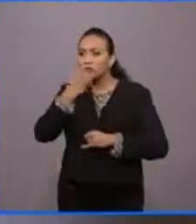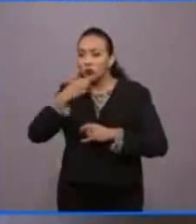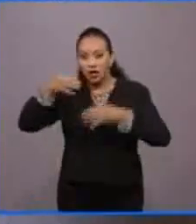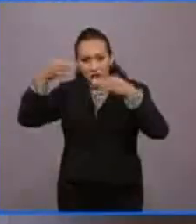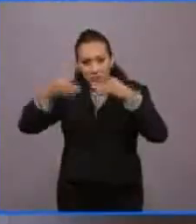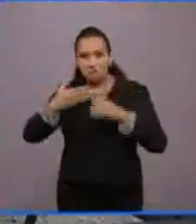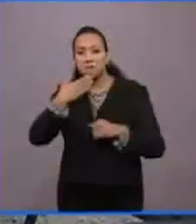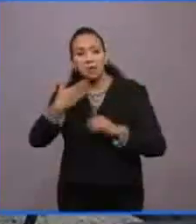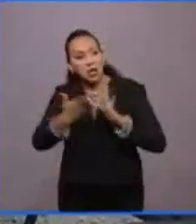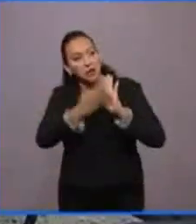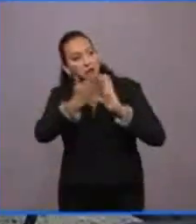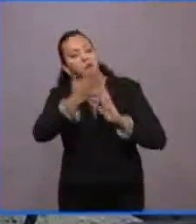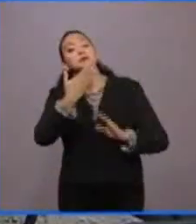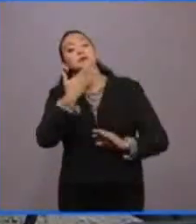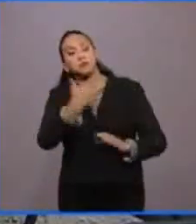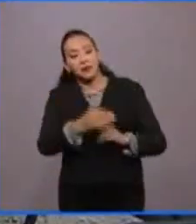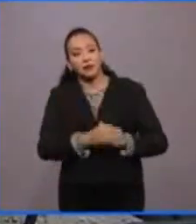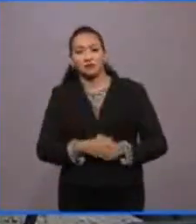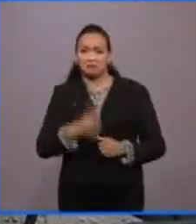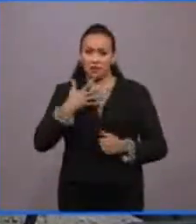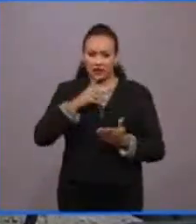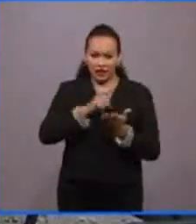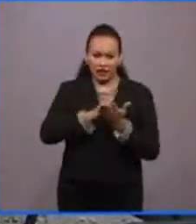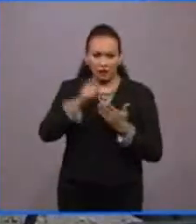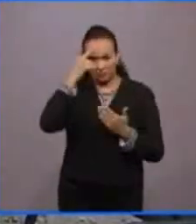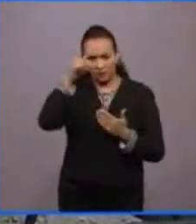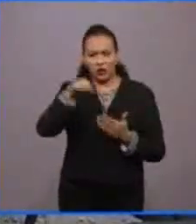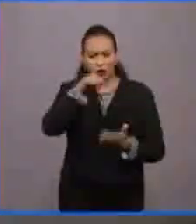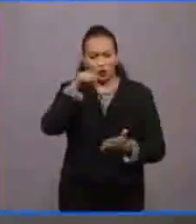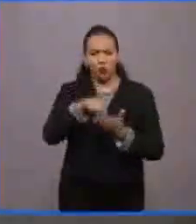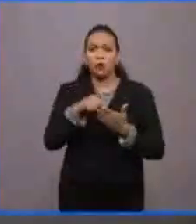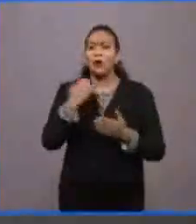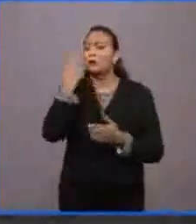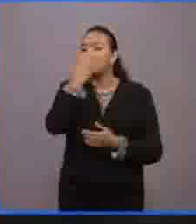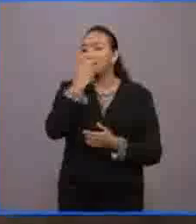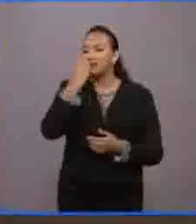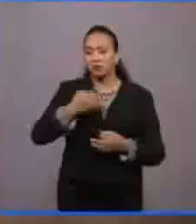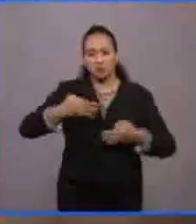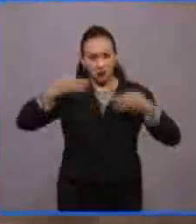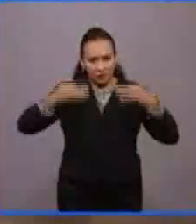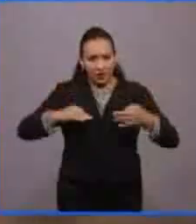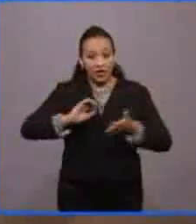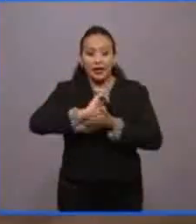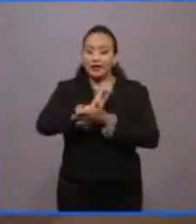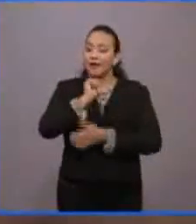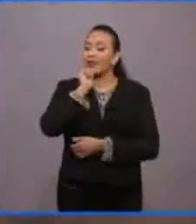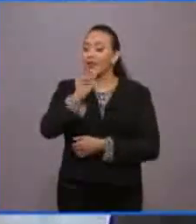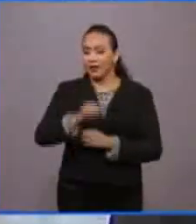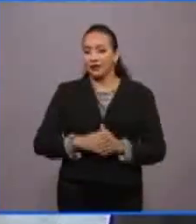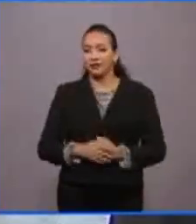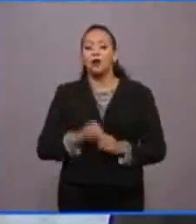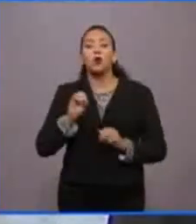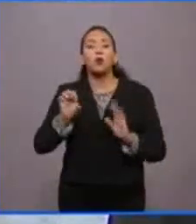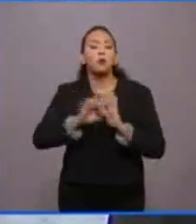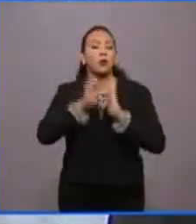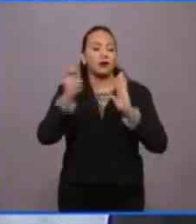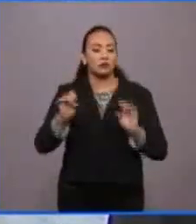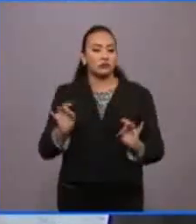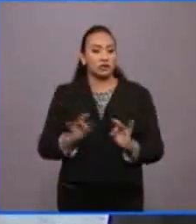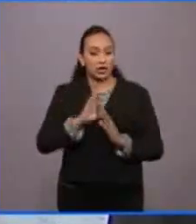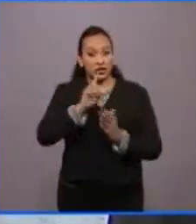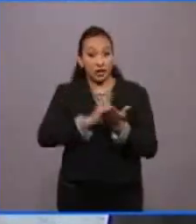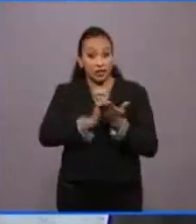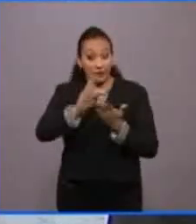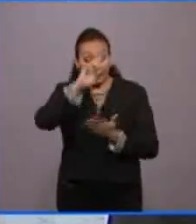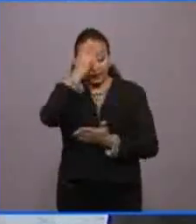suficientes. Además, tienen derecho a vivir en espacios educativos libres de violencia y discriminación. En caso de que alguno de estos